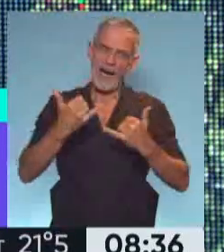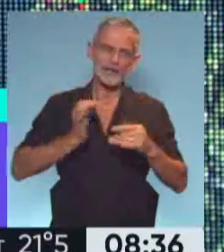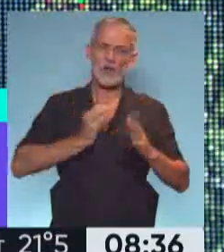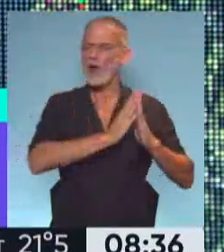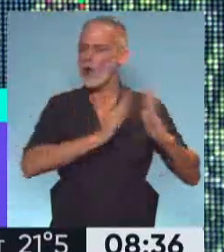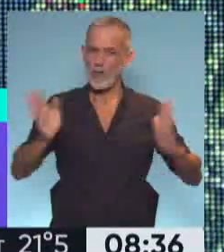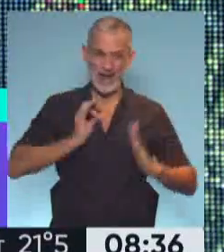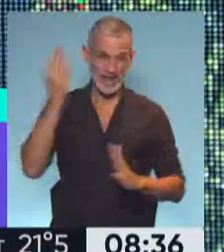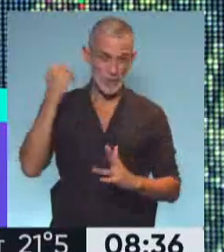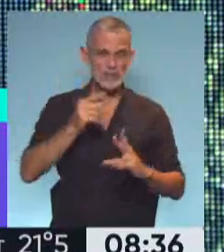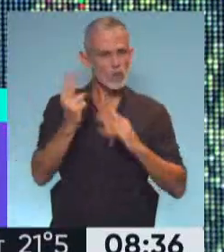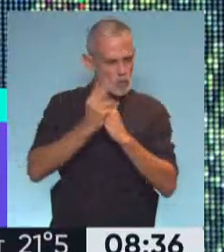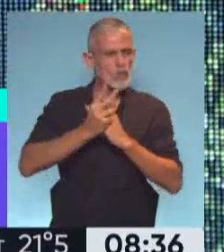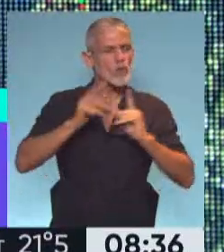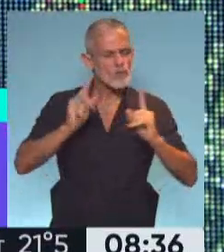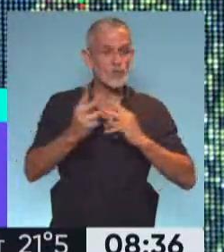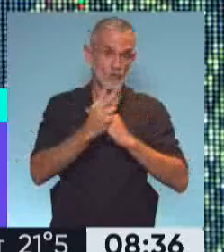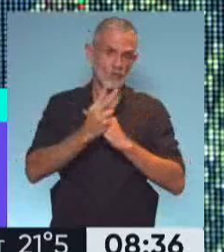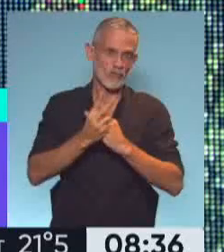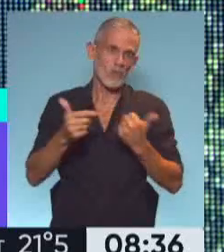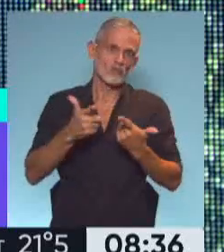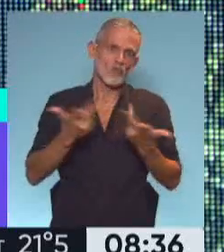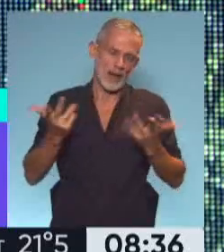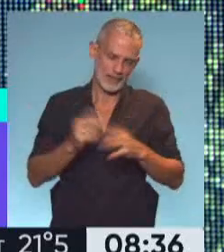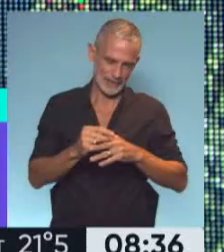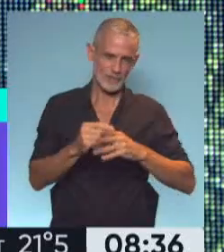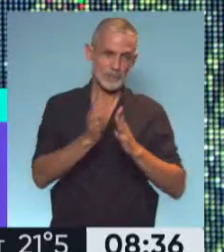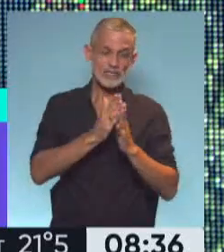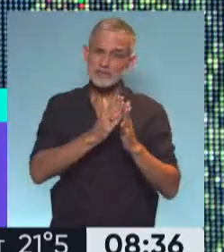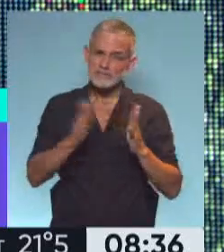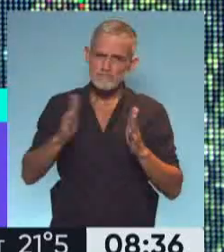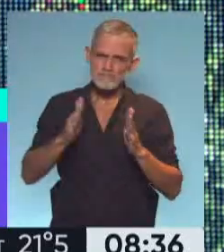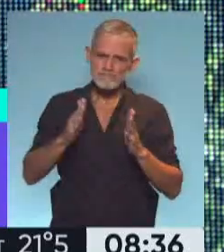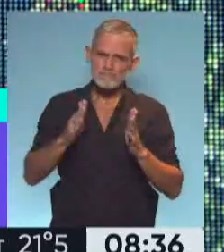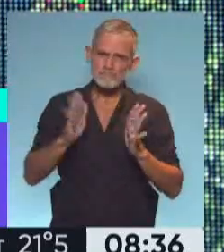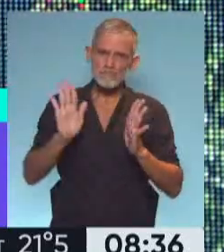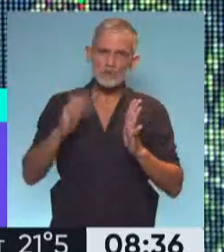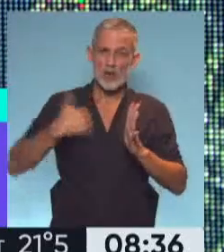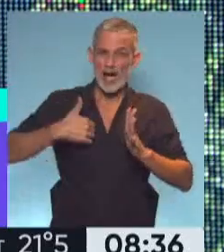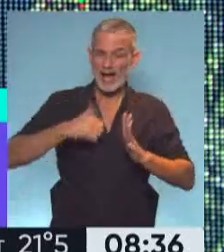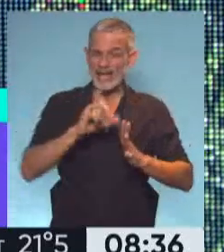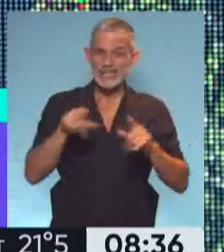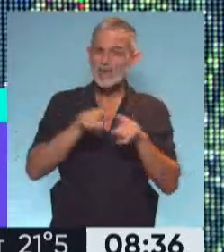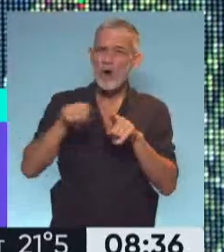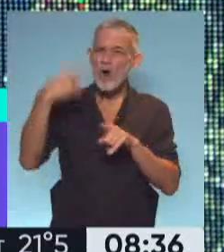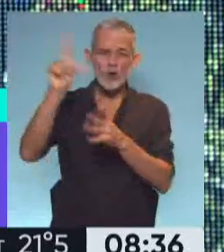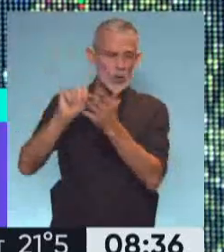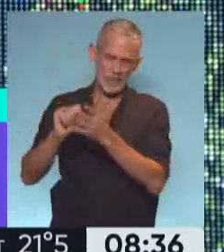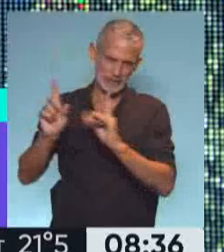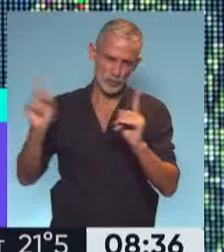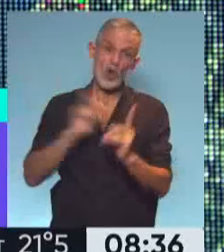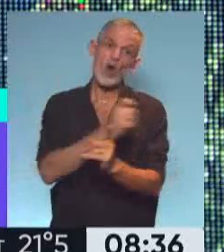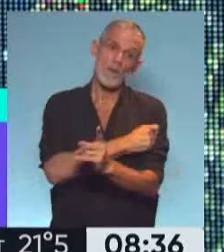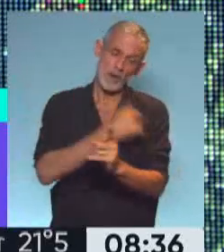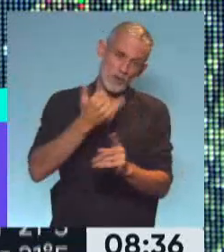el año pasado, sí, y se siguen cuidando ahora. Por suerte. Por suerte, y no ha impactado en Argentina como en otros países. Y se han curado ya.